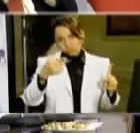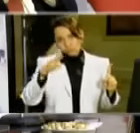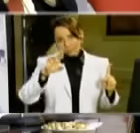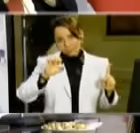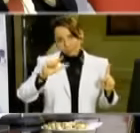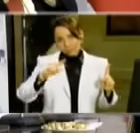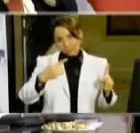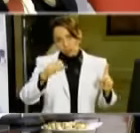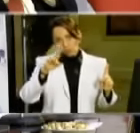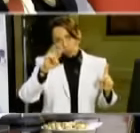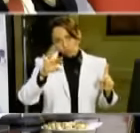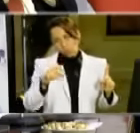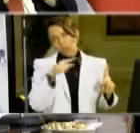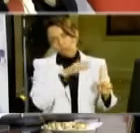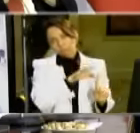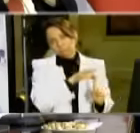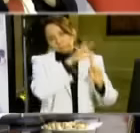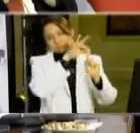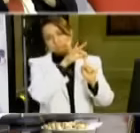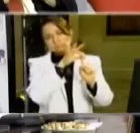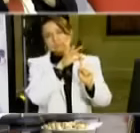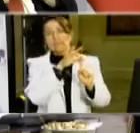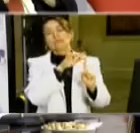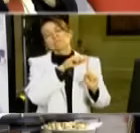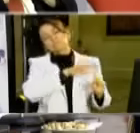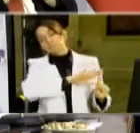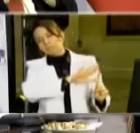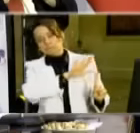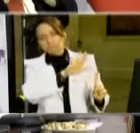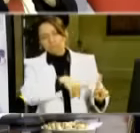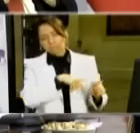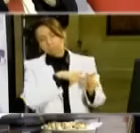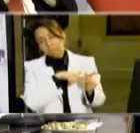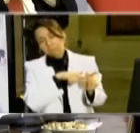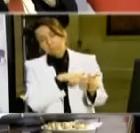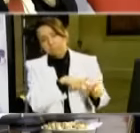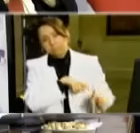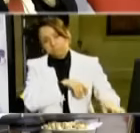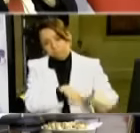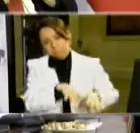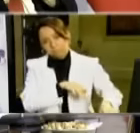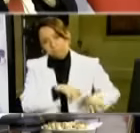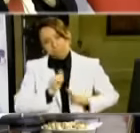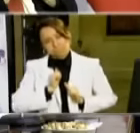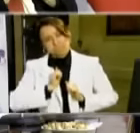en 1954 y falleció en el cargo, teniendo el cargo en